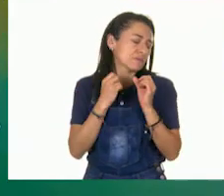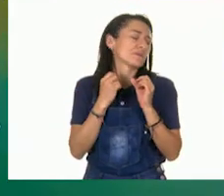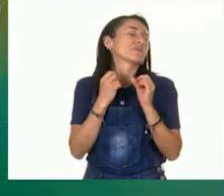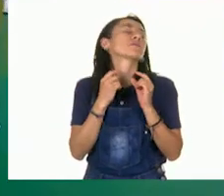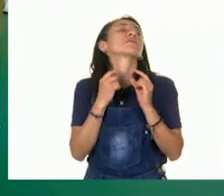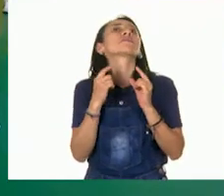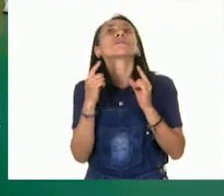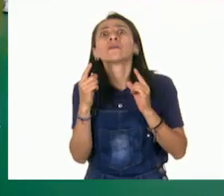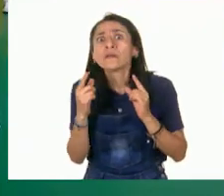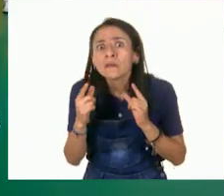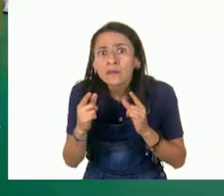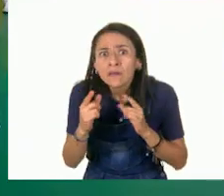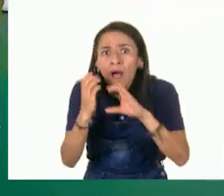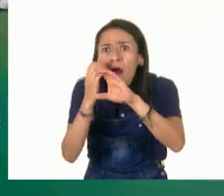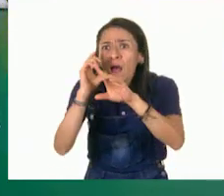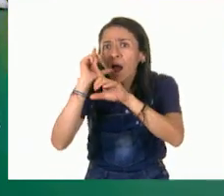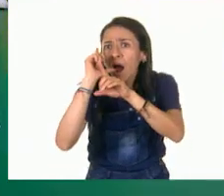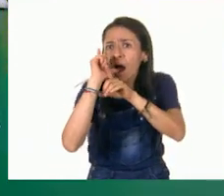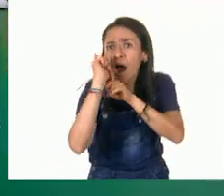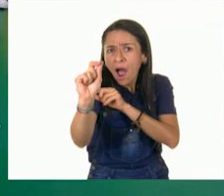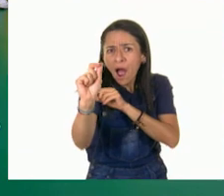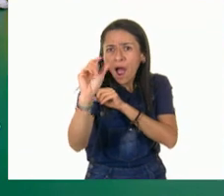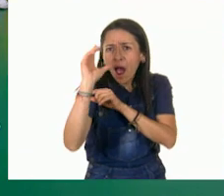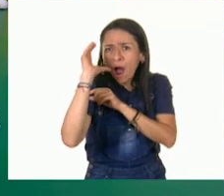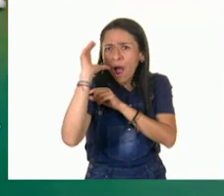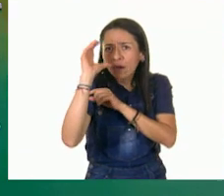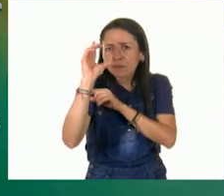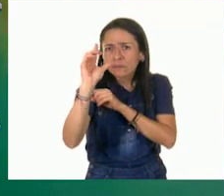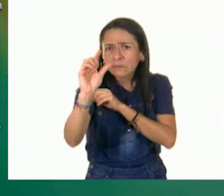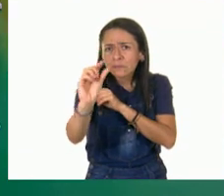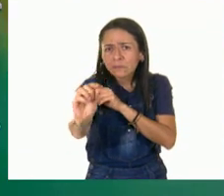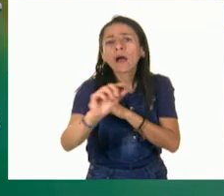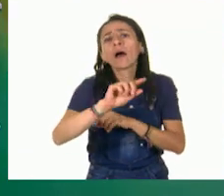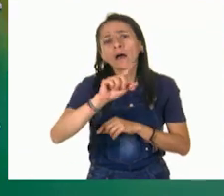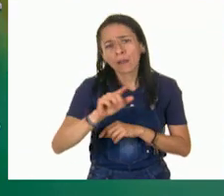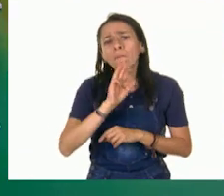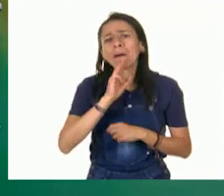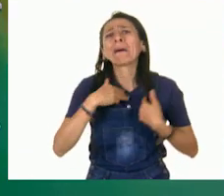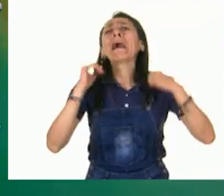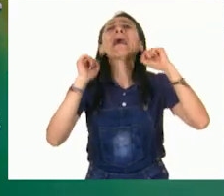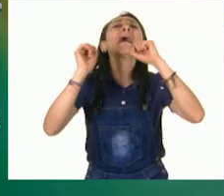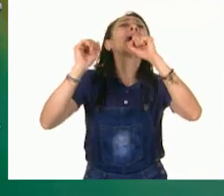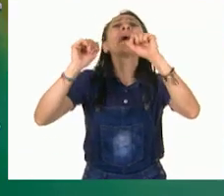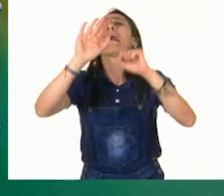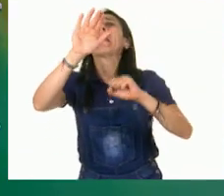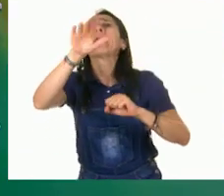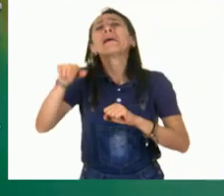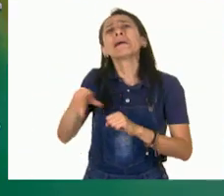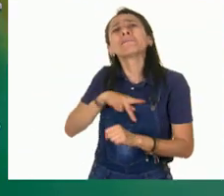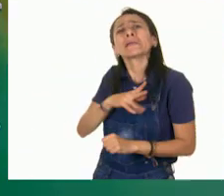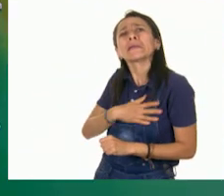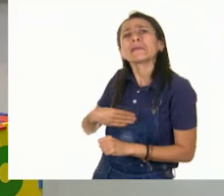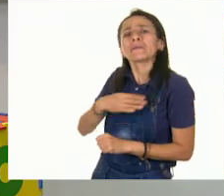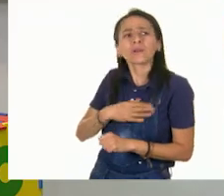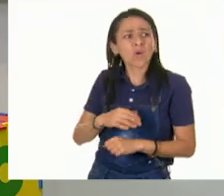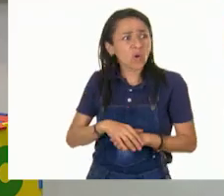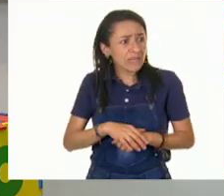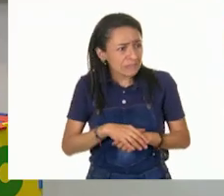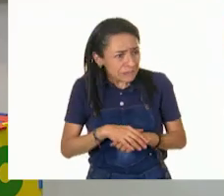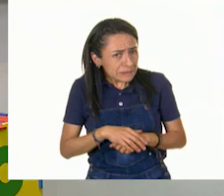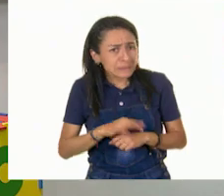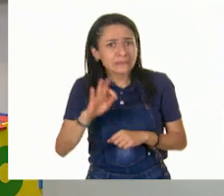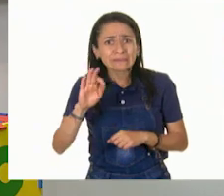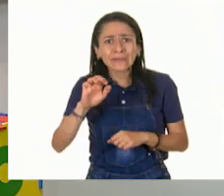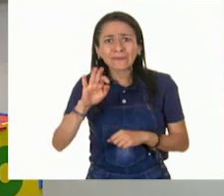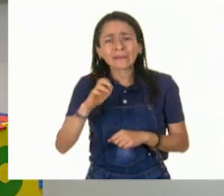corriendo mi mamá a llevarme hasta allá porque no llegaba yo por no dormir temprano. Oye, qué mal, Feferefe. Ay, eso es